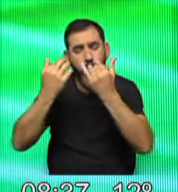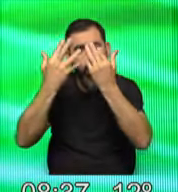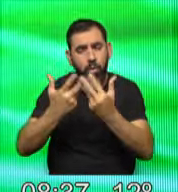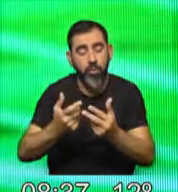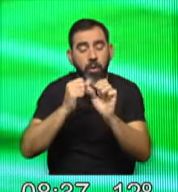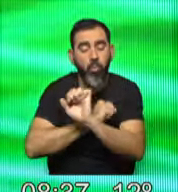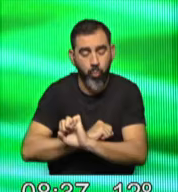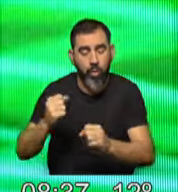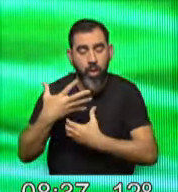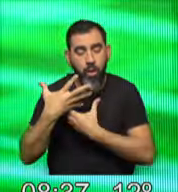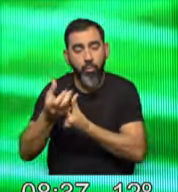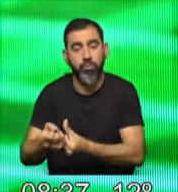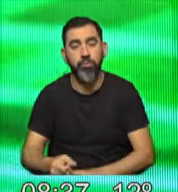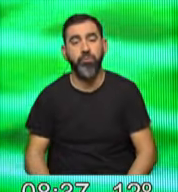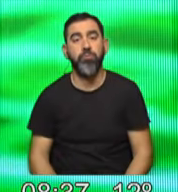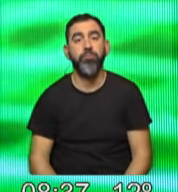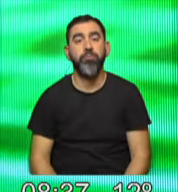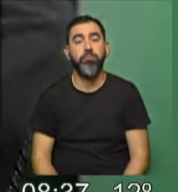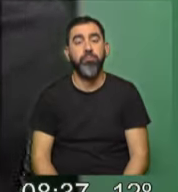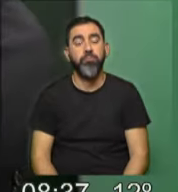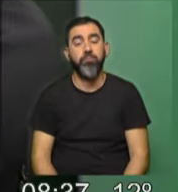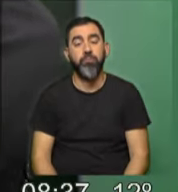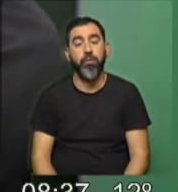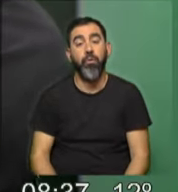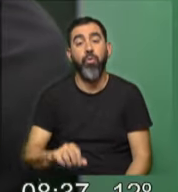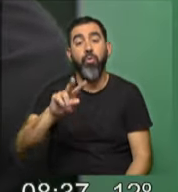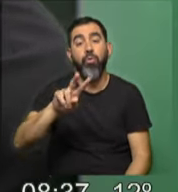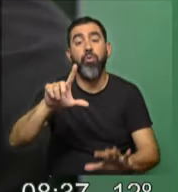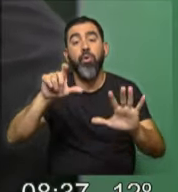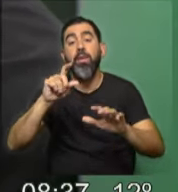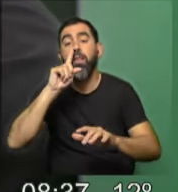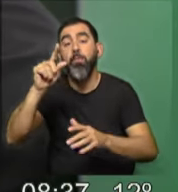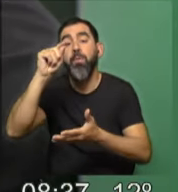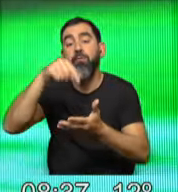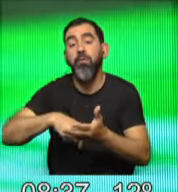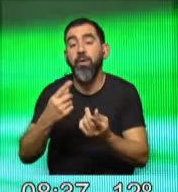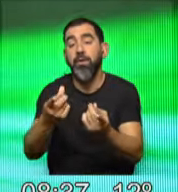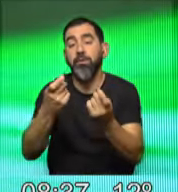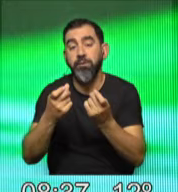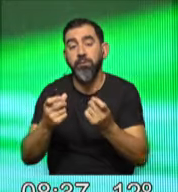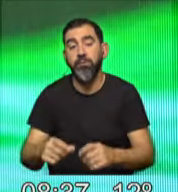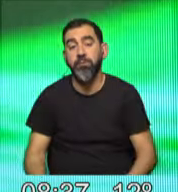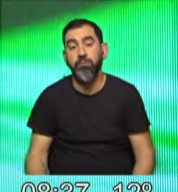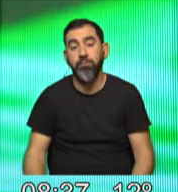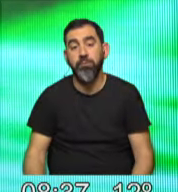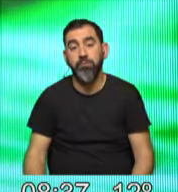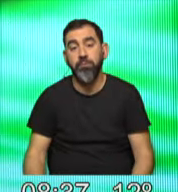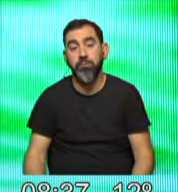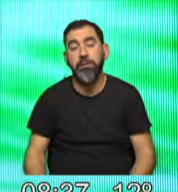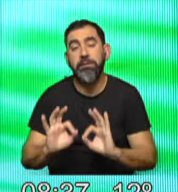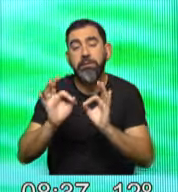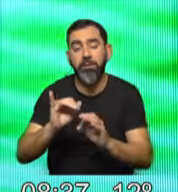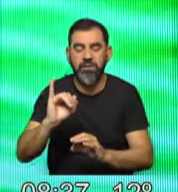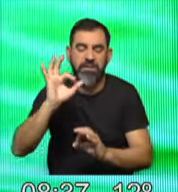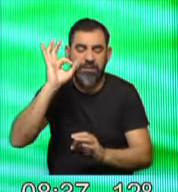se pueden incluir en esta Comisión Nacional son 270.000 firmas no Sí ahí está se llega bien Yo creo que sí